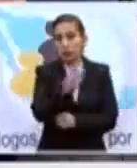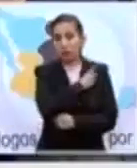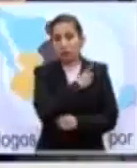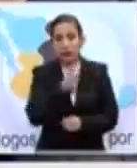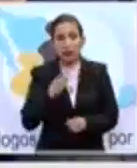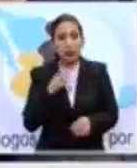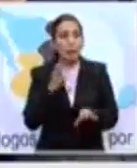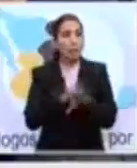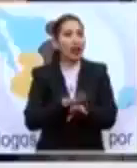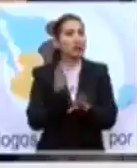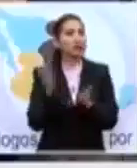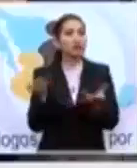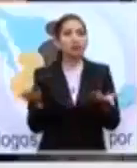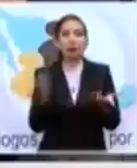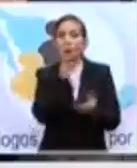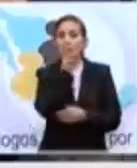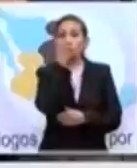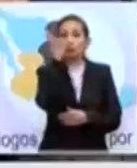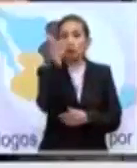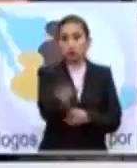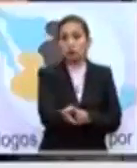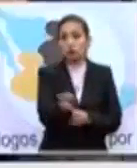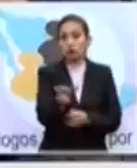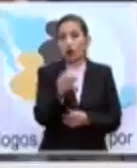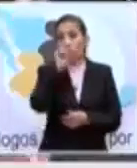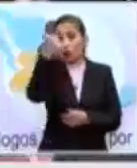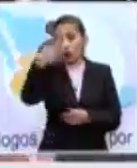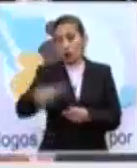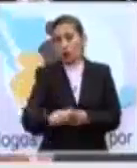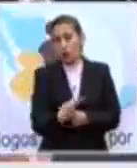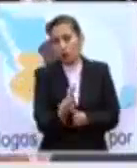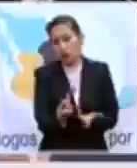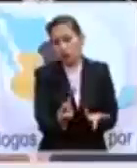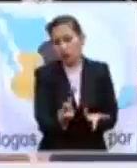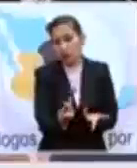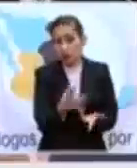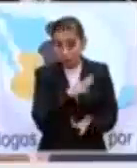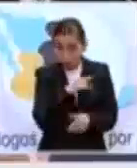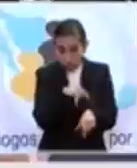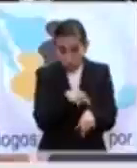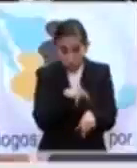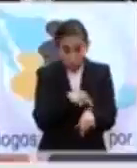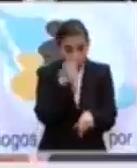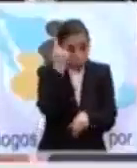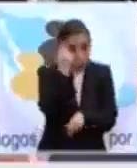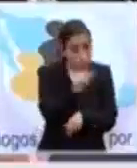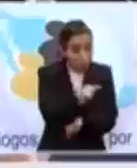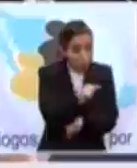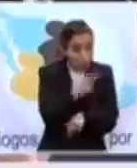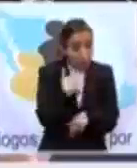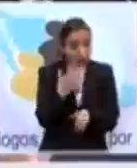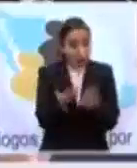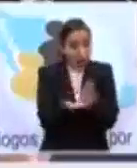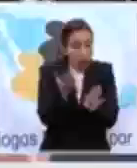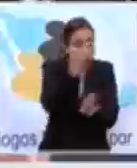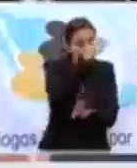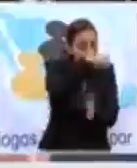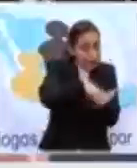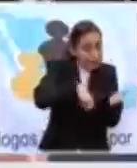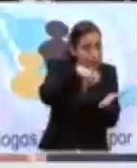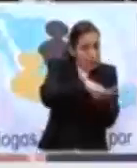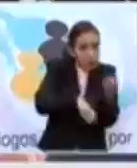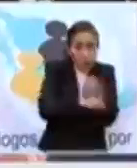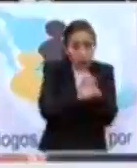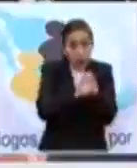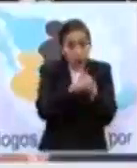debería ser más bien respondida con otra pregunta. ¿Habrá tiempo todavía de rediagnosticar